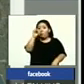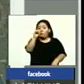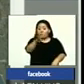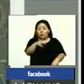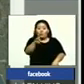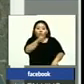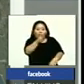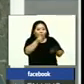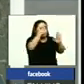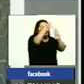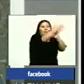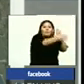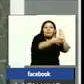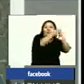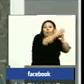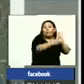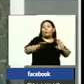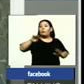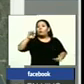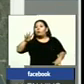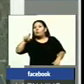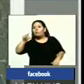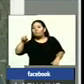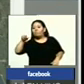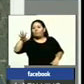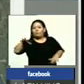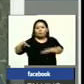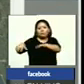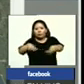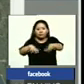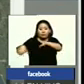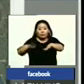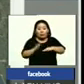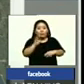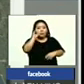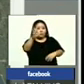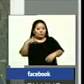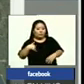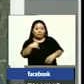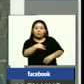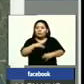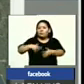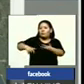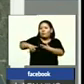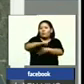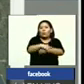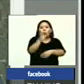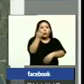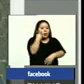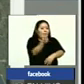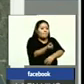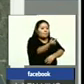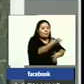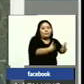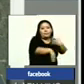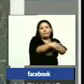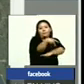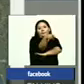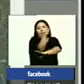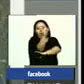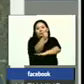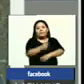datos en pantalla, 4.5 según los reportes del Ministerio de Medio Ambiente y fue frente a la Costa de la Libertad.